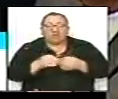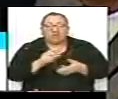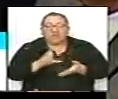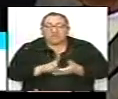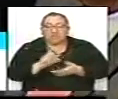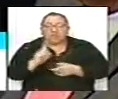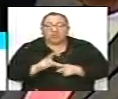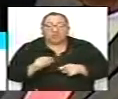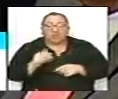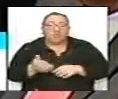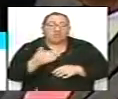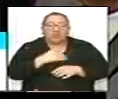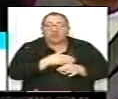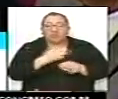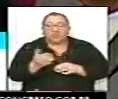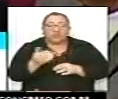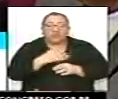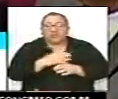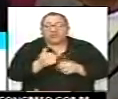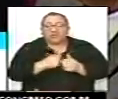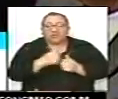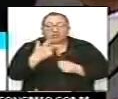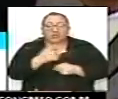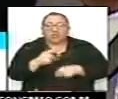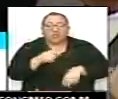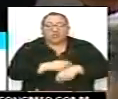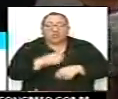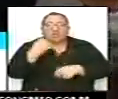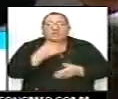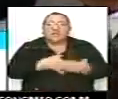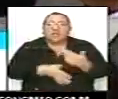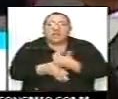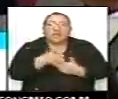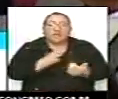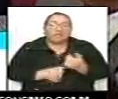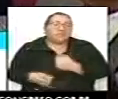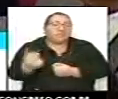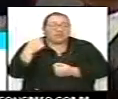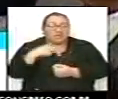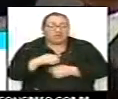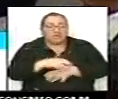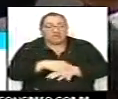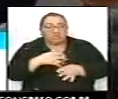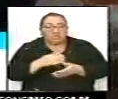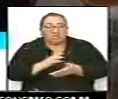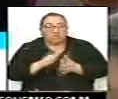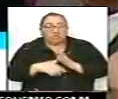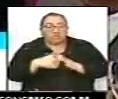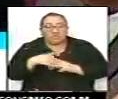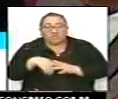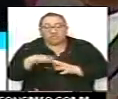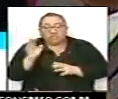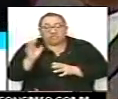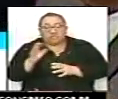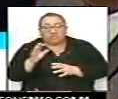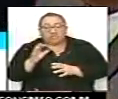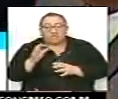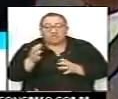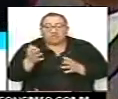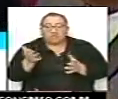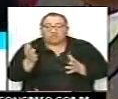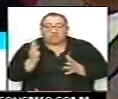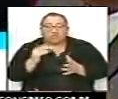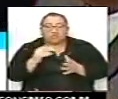un lugar, a otro, con 3 horas de tráfico para llegar a una asamblea y ahí no hay quórum o